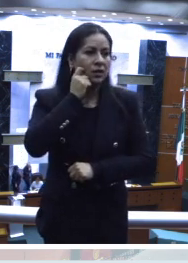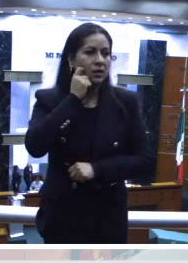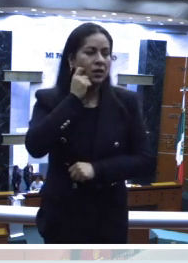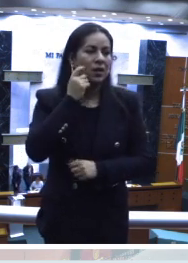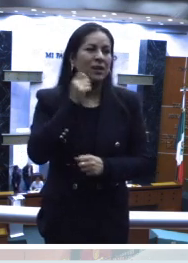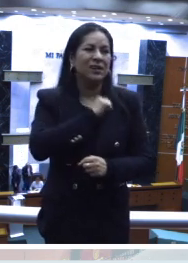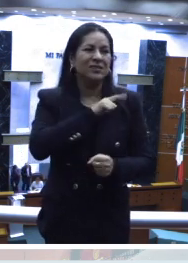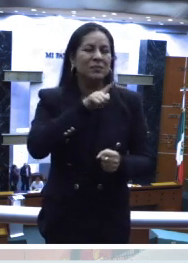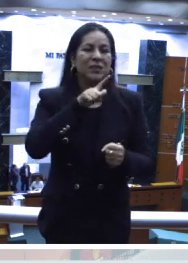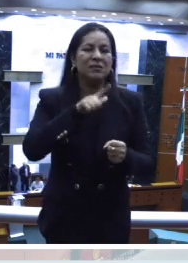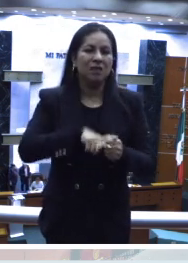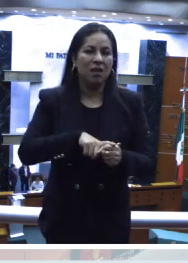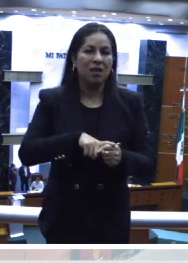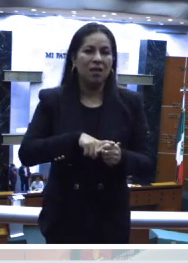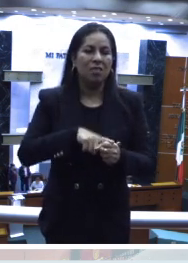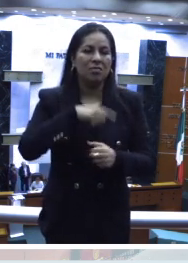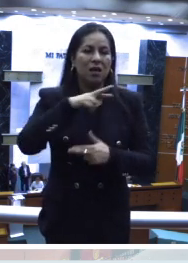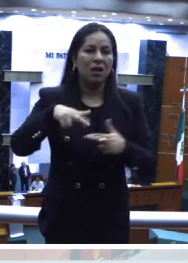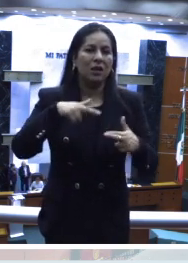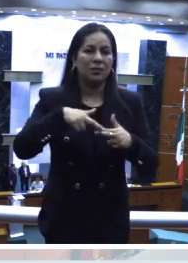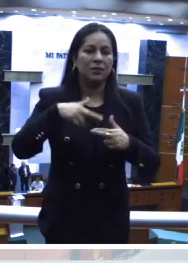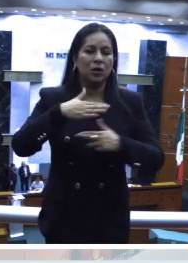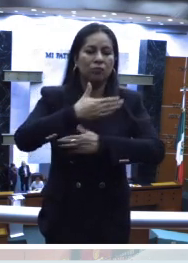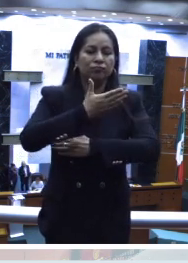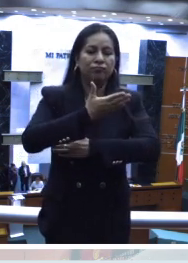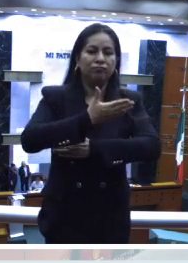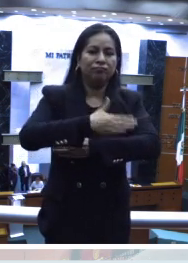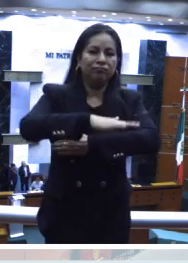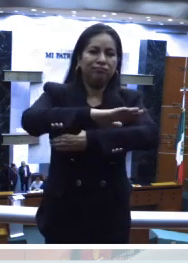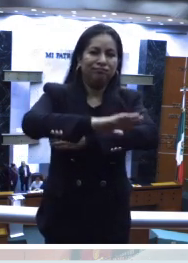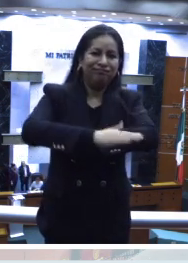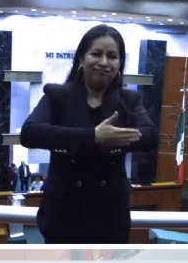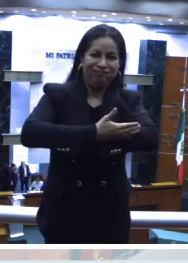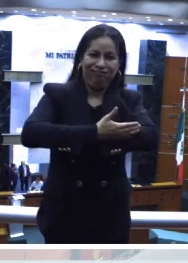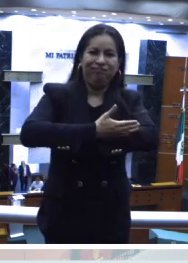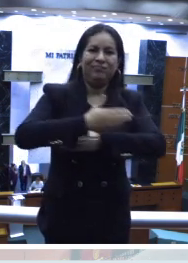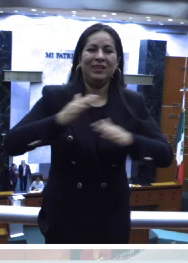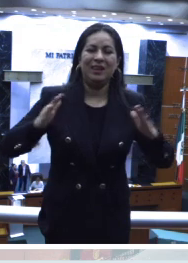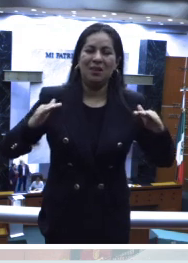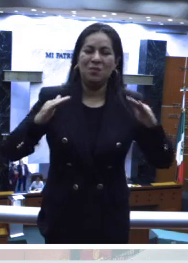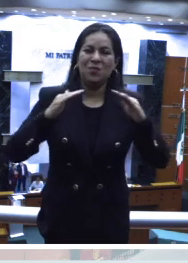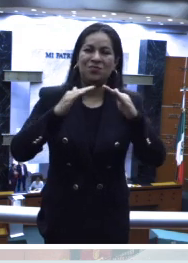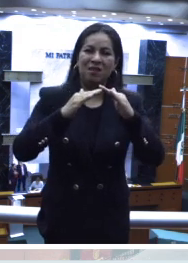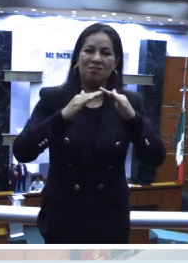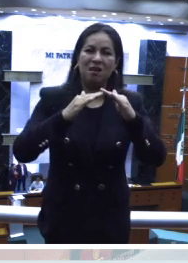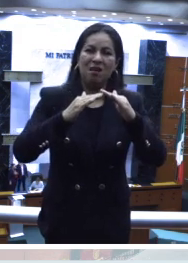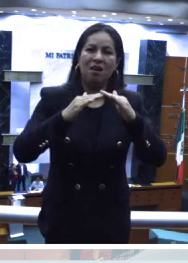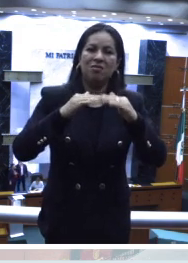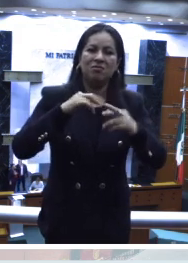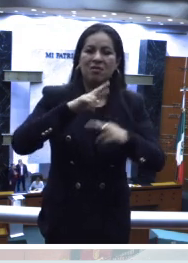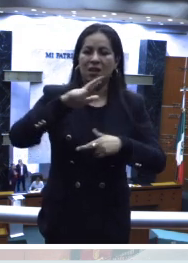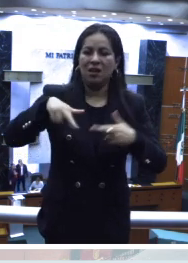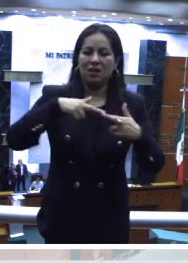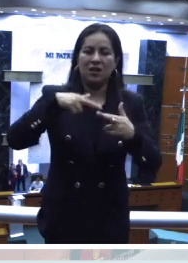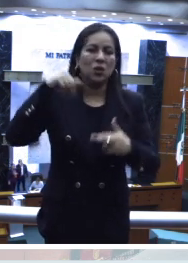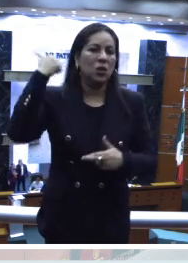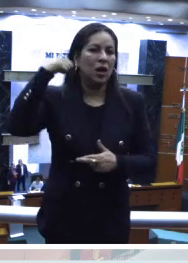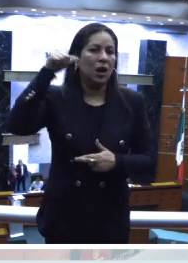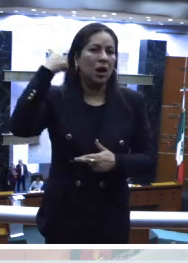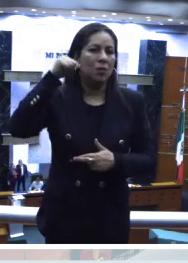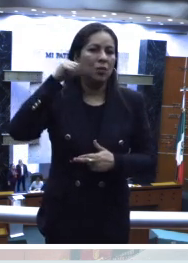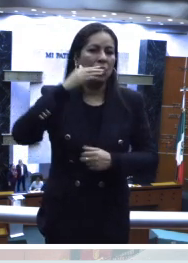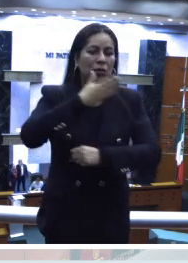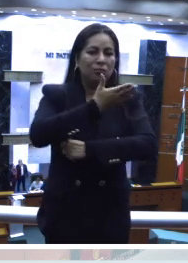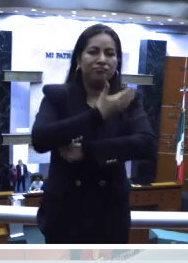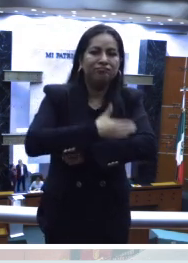en especial de la región Costa Chica de la montaña de la región Acapulco y